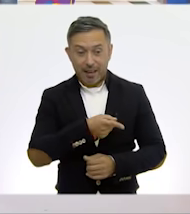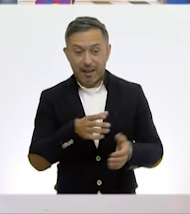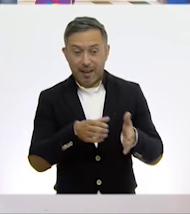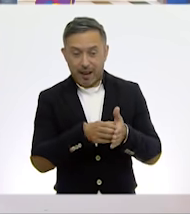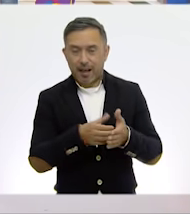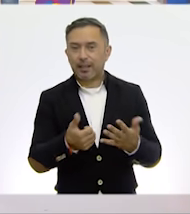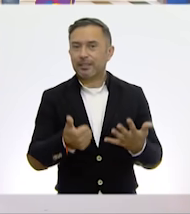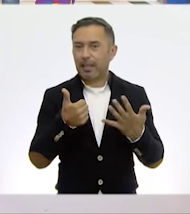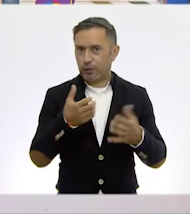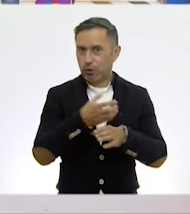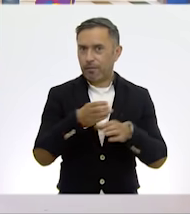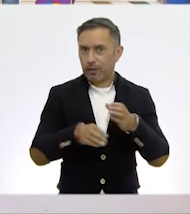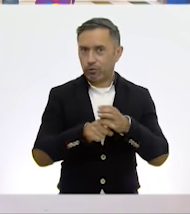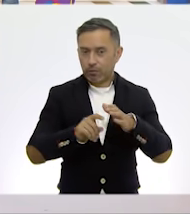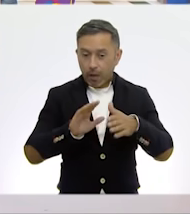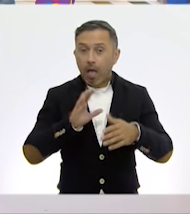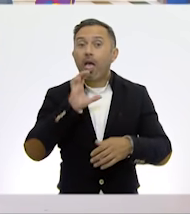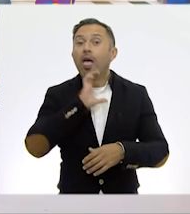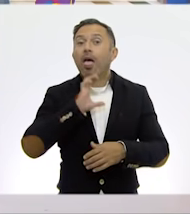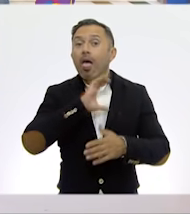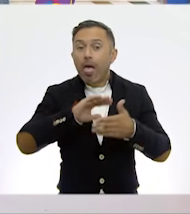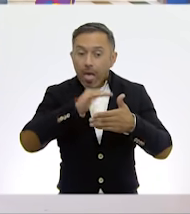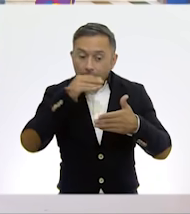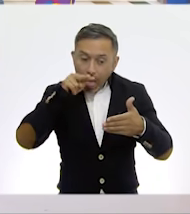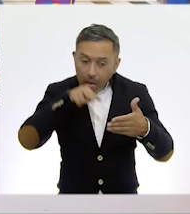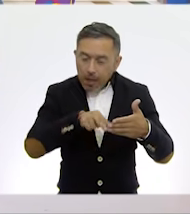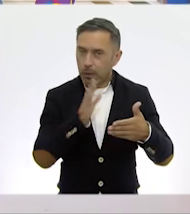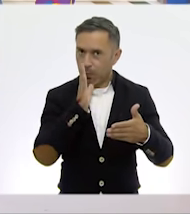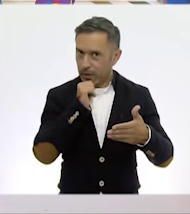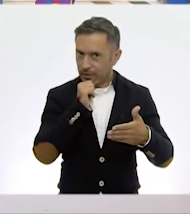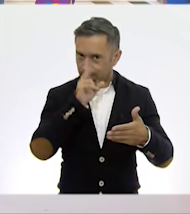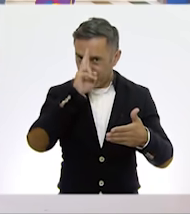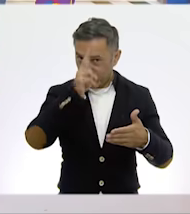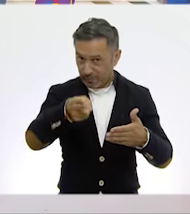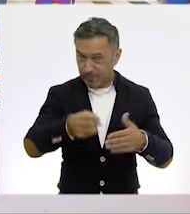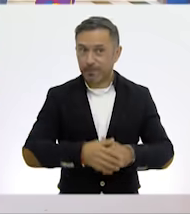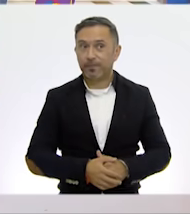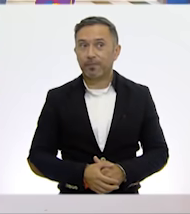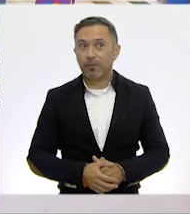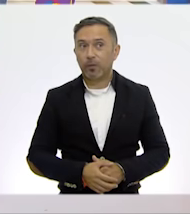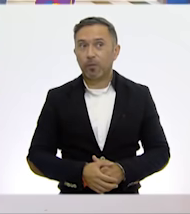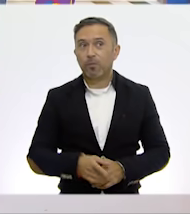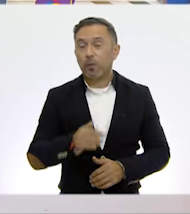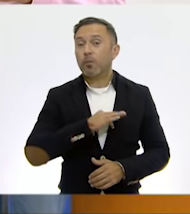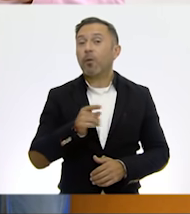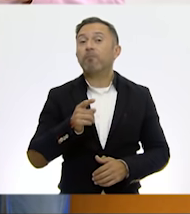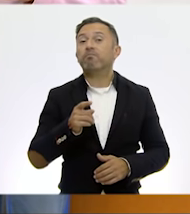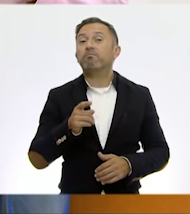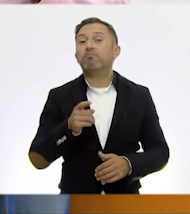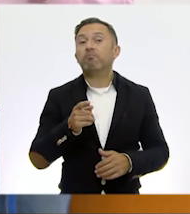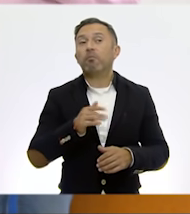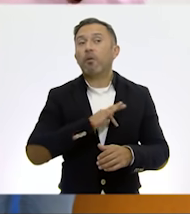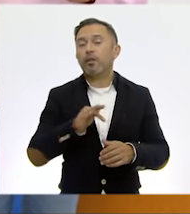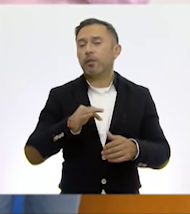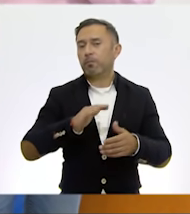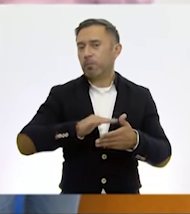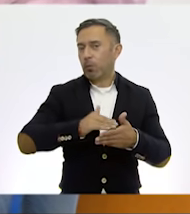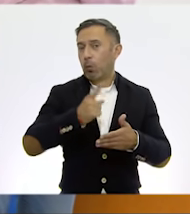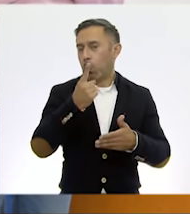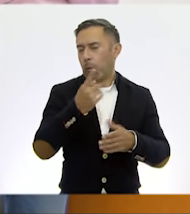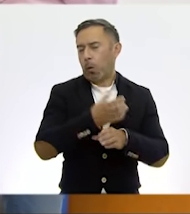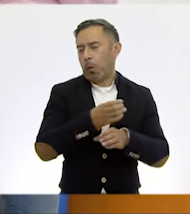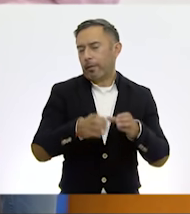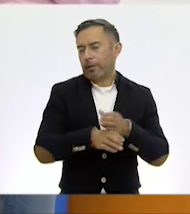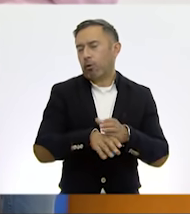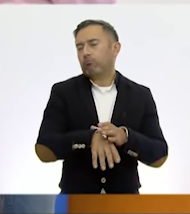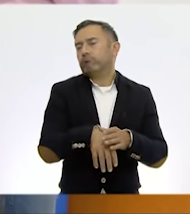puedes ver adentro de la caja. ¿Cuál es la intención? Voy a sacar, o alguno de los dos va a sacar un objeto y sin que tú